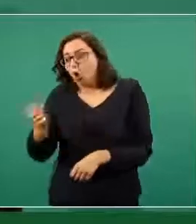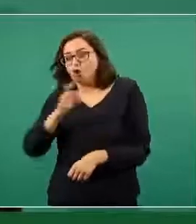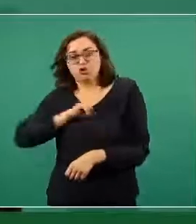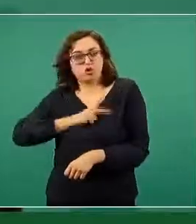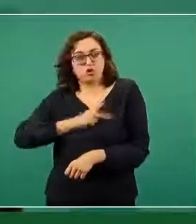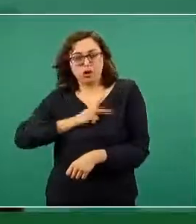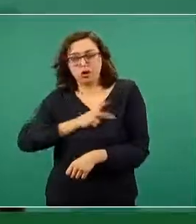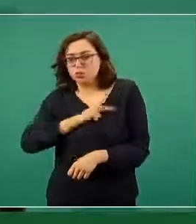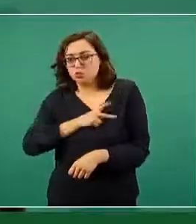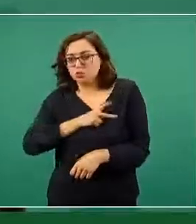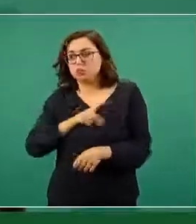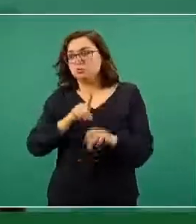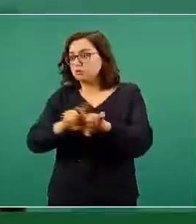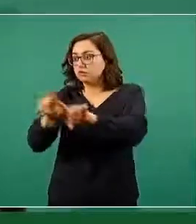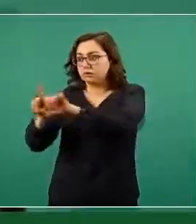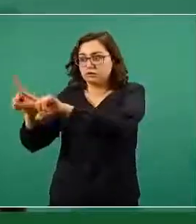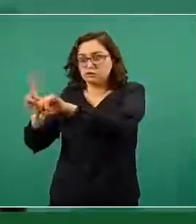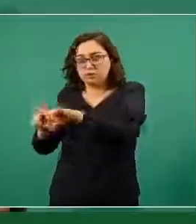negativo a COVID,